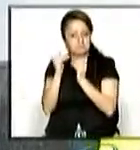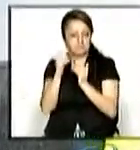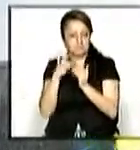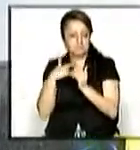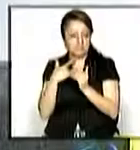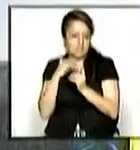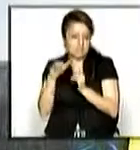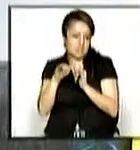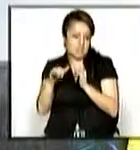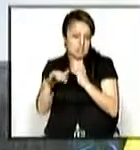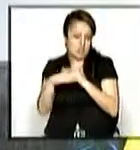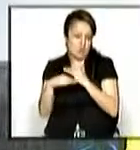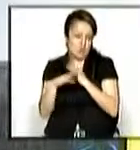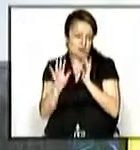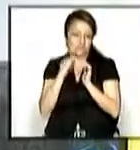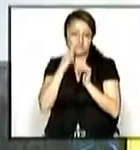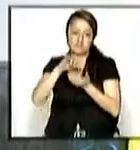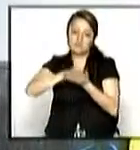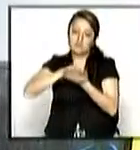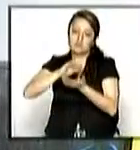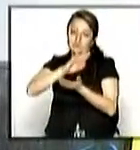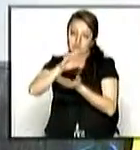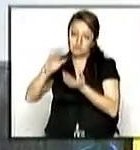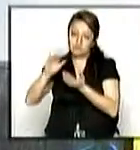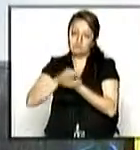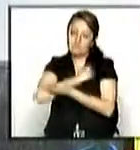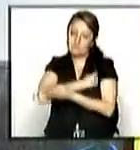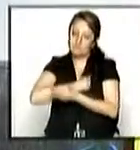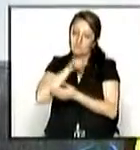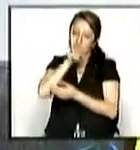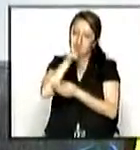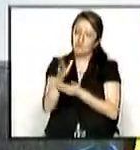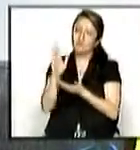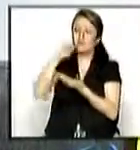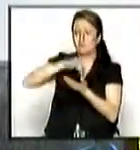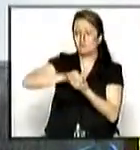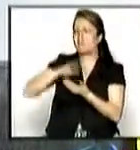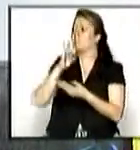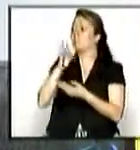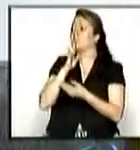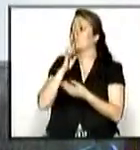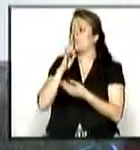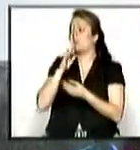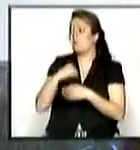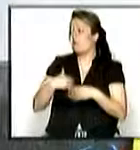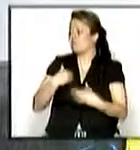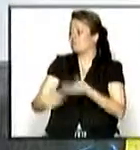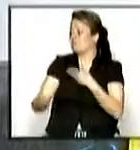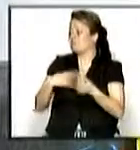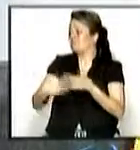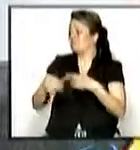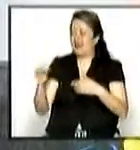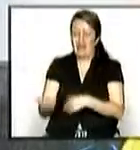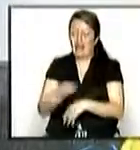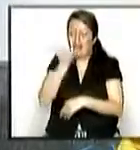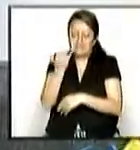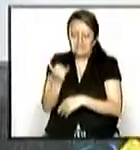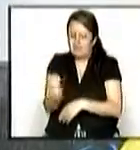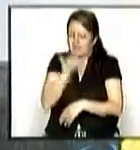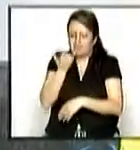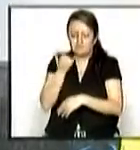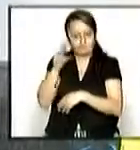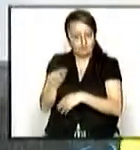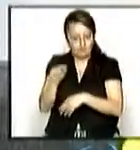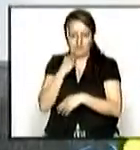perdiendo. Por eso los invitamos a que se reemplacen esas zonas, no abandonen esas zonitas